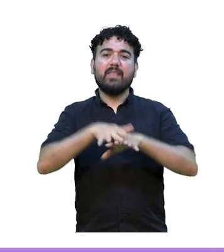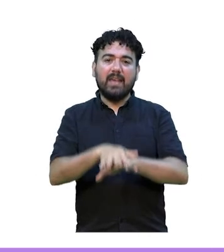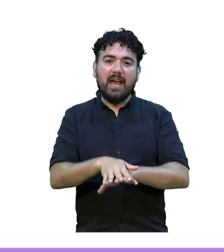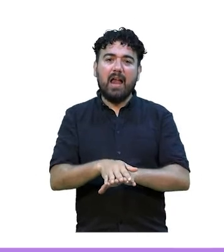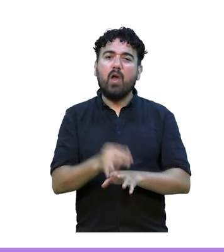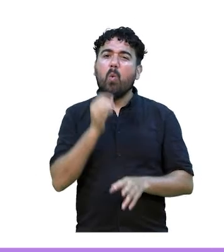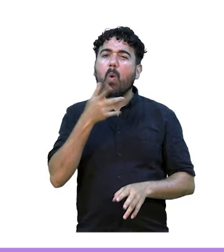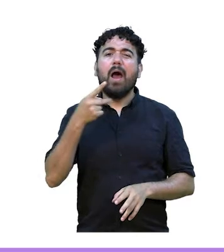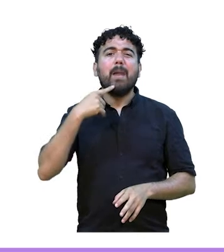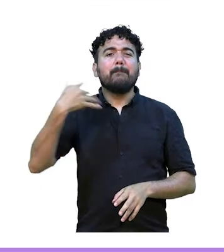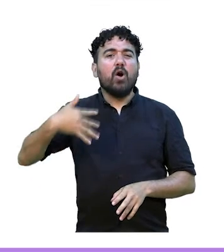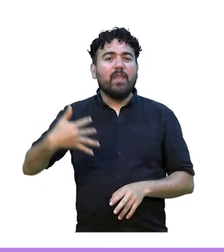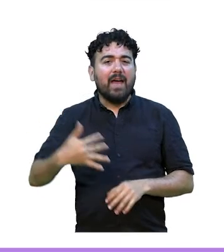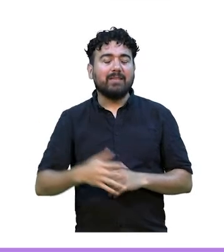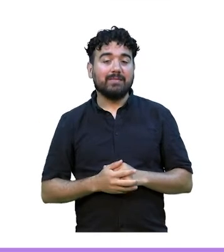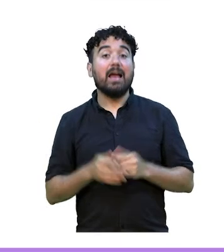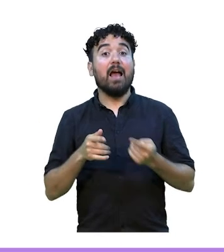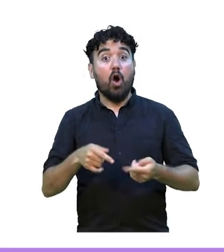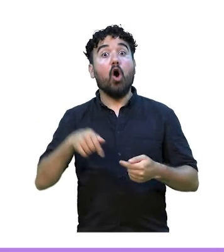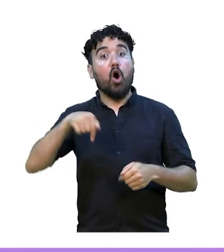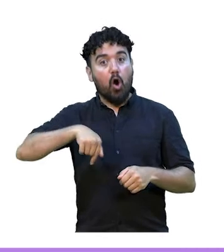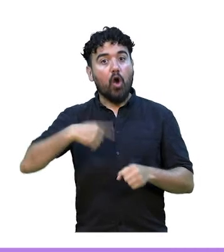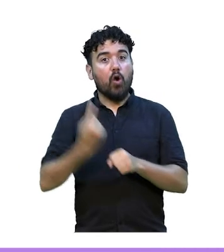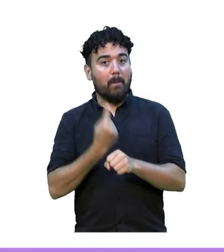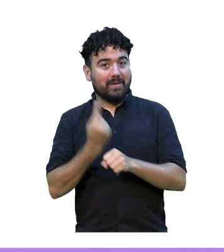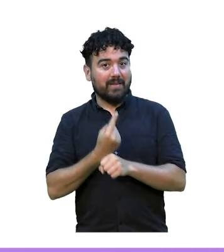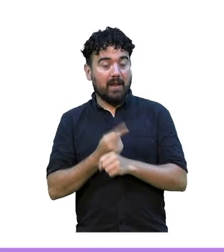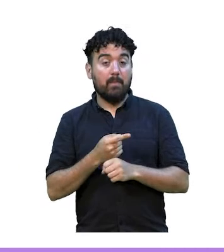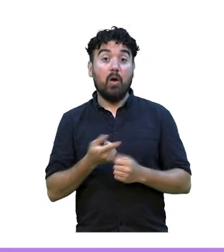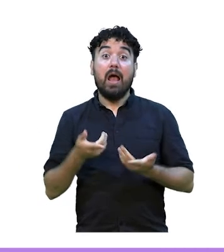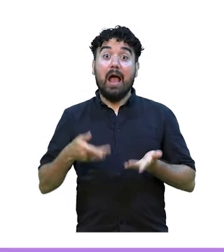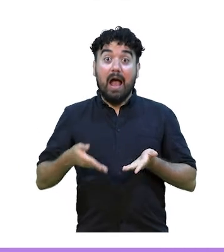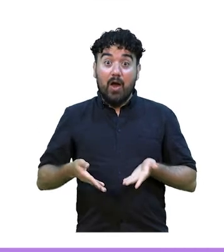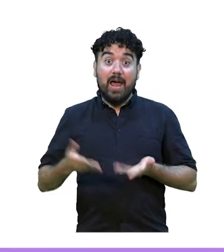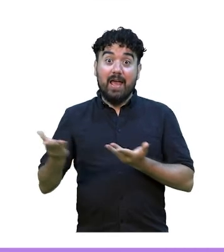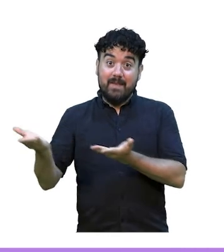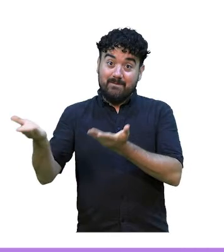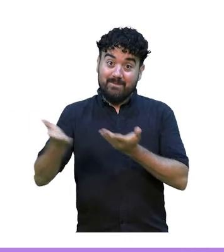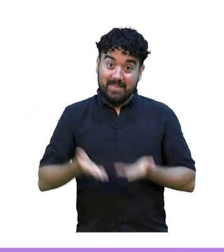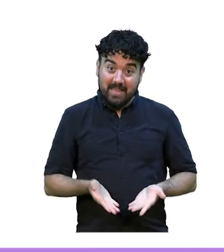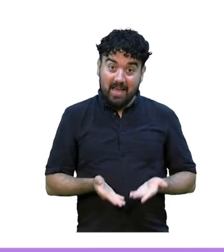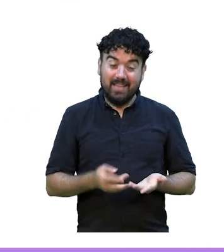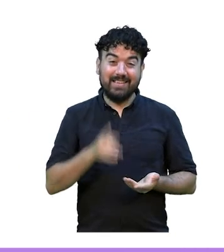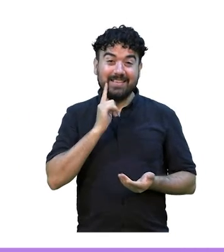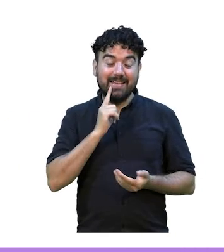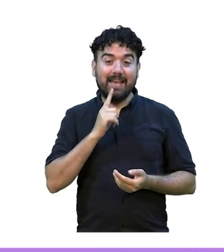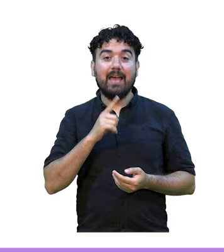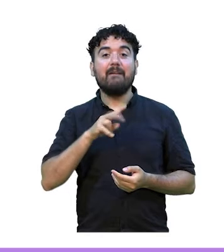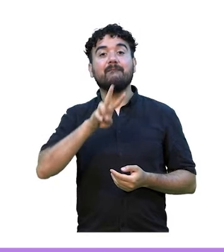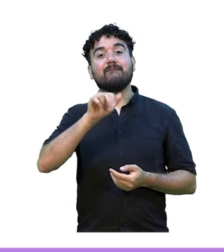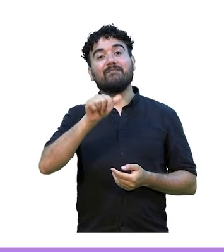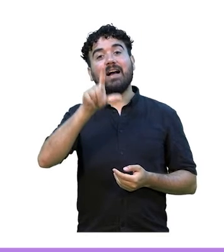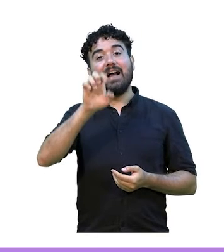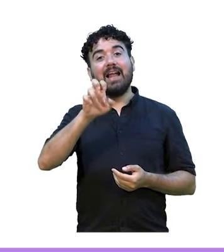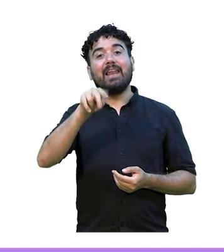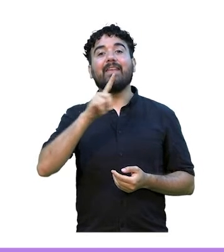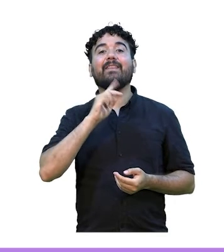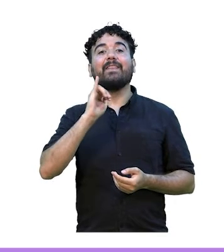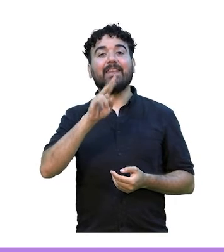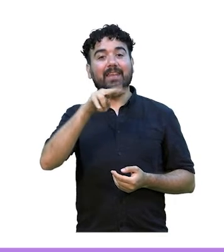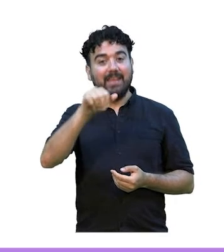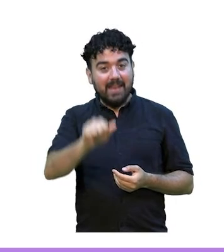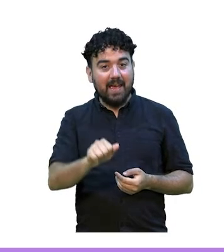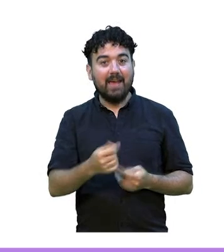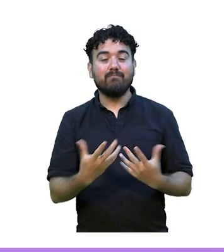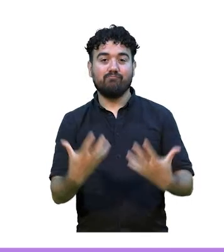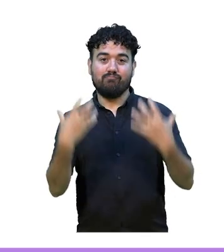sexual integral y cuál es su importancia? Será lo que conversaremos hoy. Y para esto, nuestra invitada e invitado de hoy son